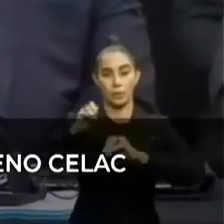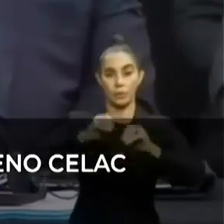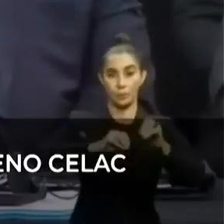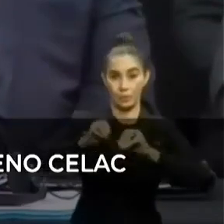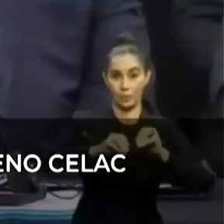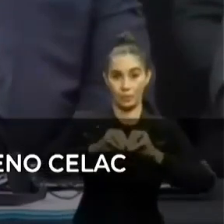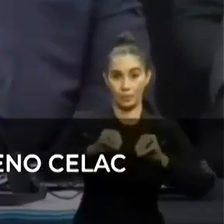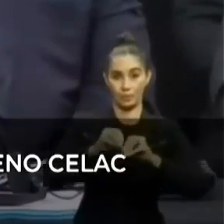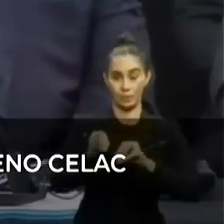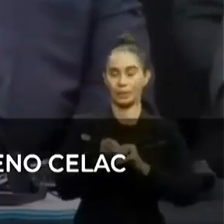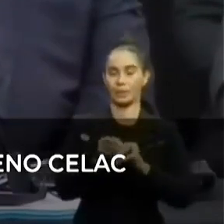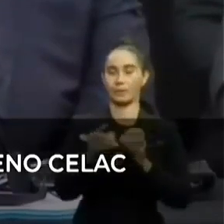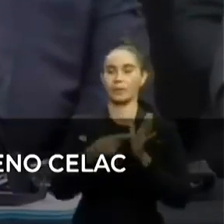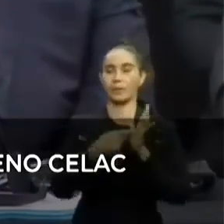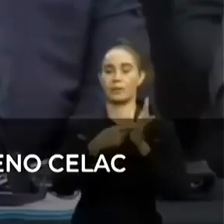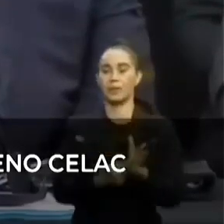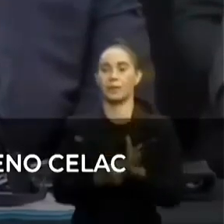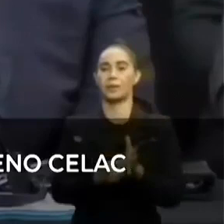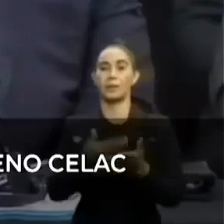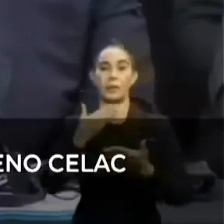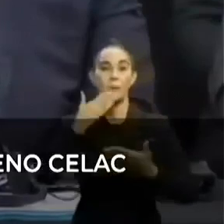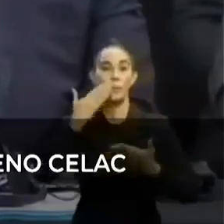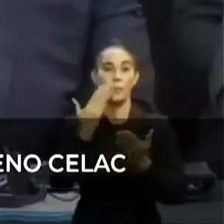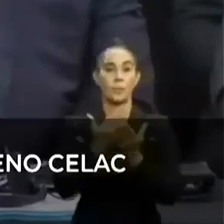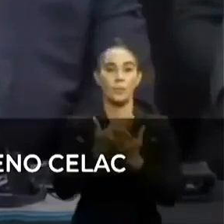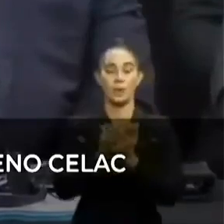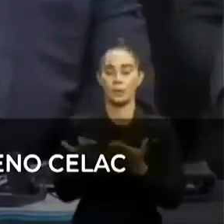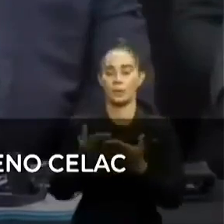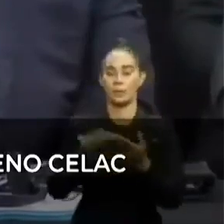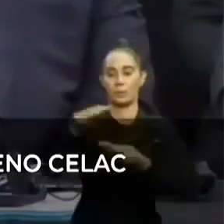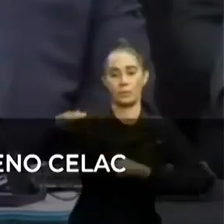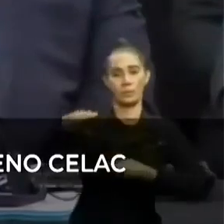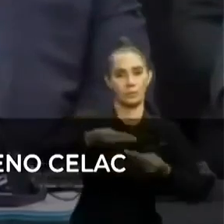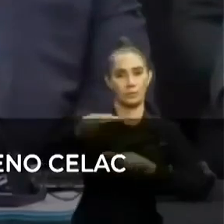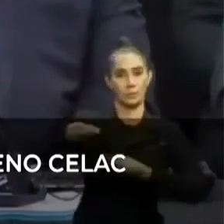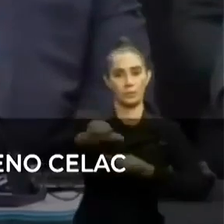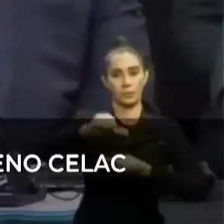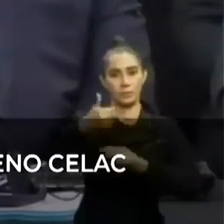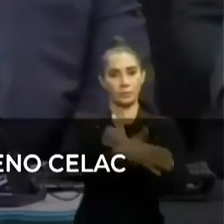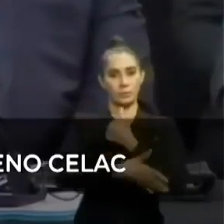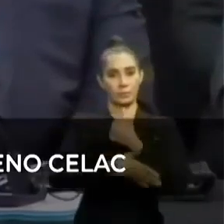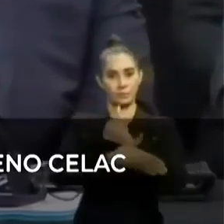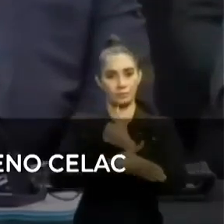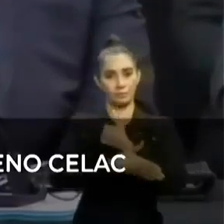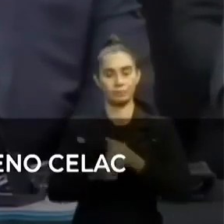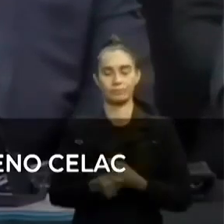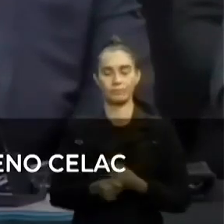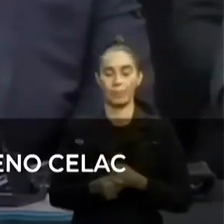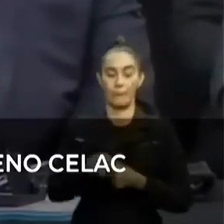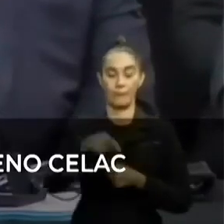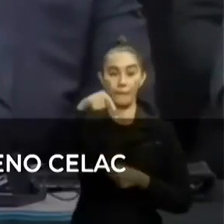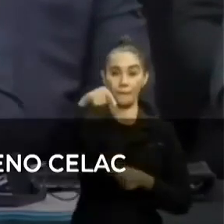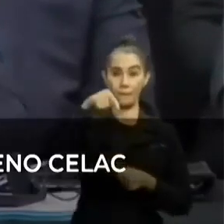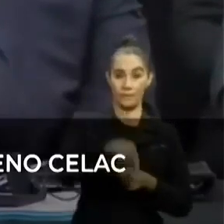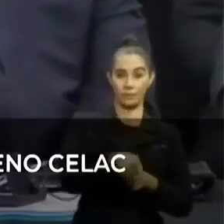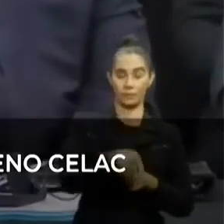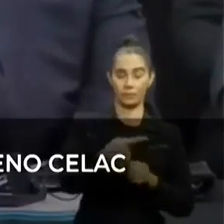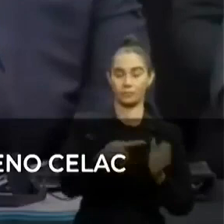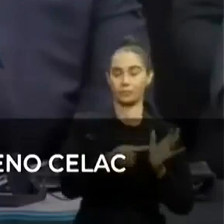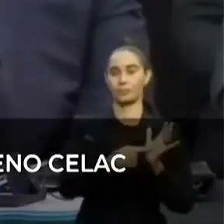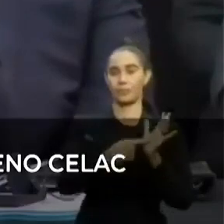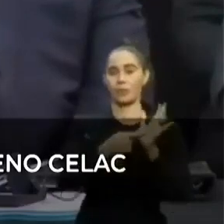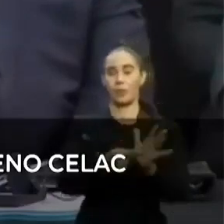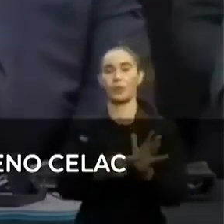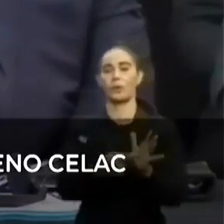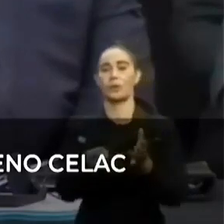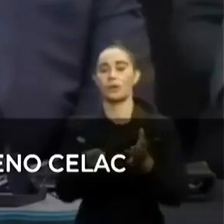un incremento sustancial de nuestros intercambios comerciales. Estos han probado ser en otras latitudes una de